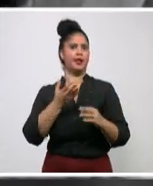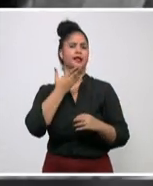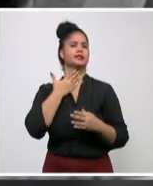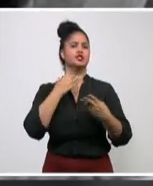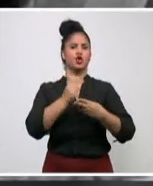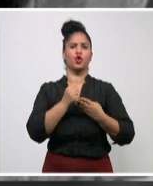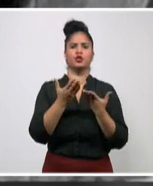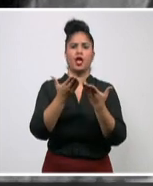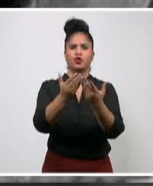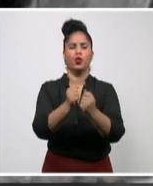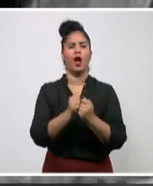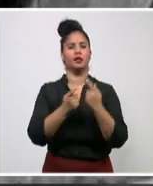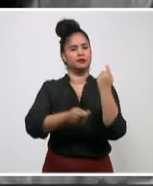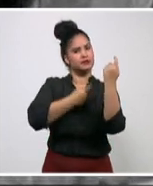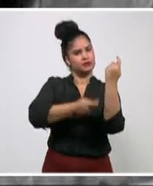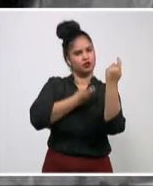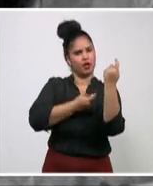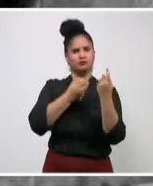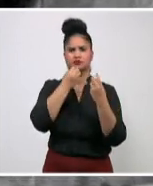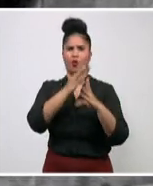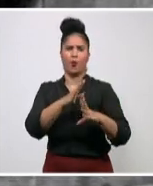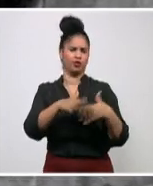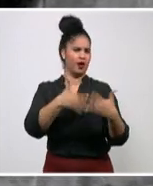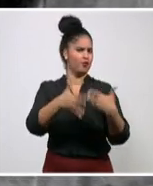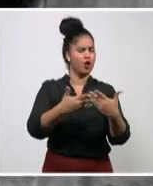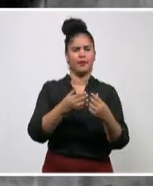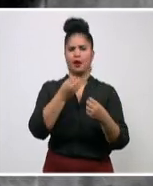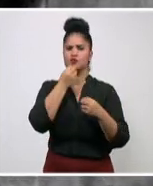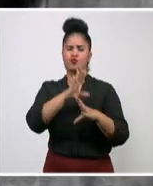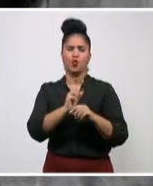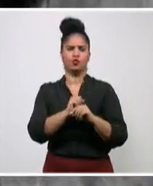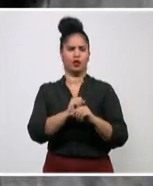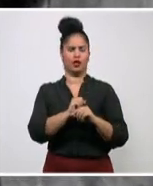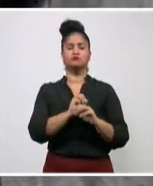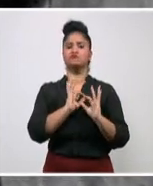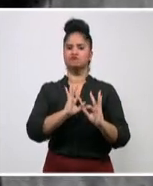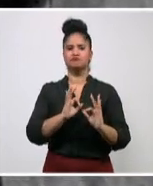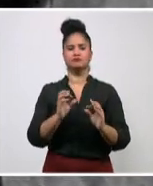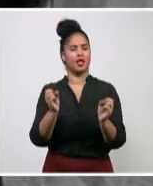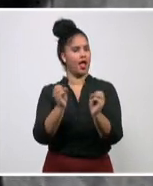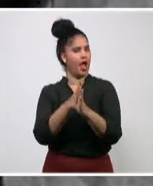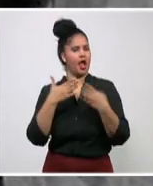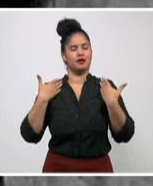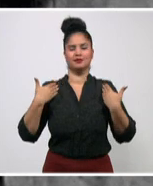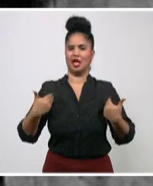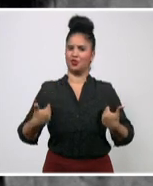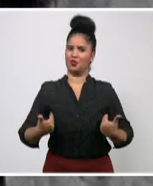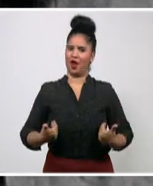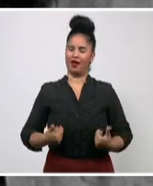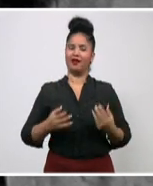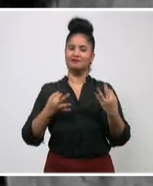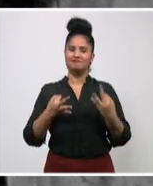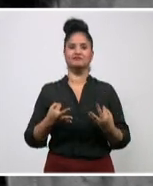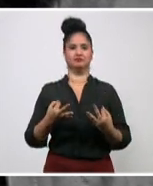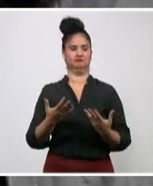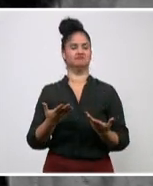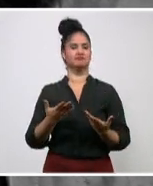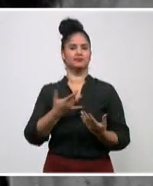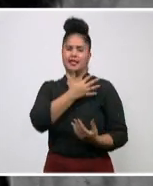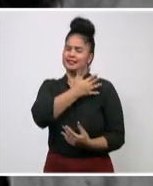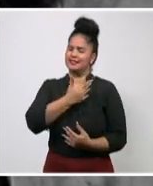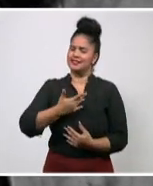vida, a pasar los peligros más grandes, con una naturalidad total, con una sencillez